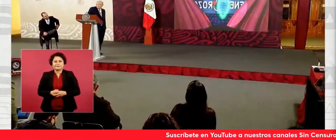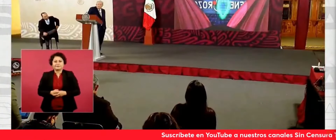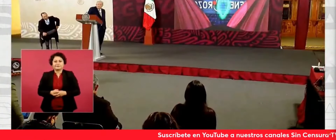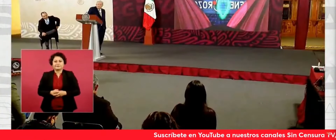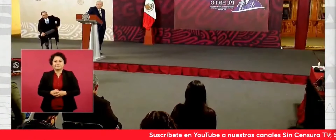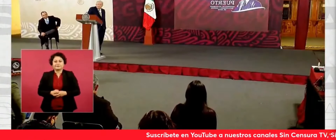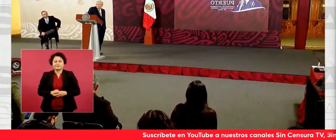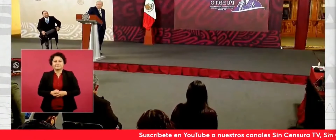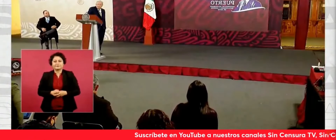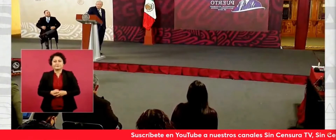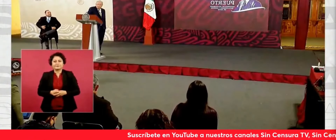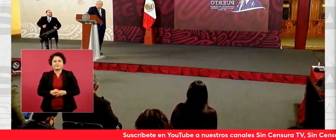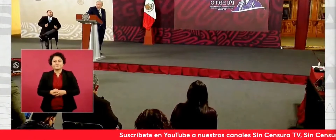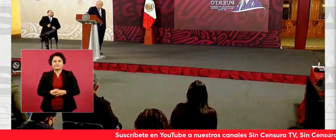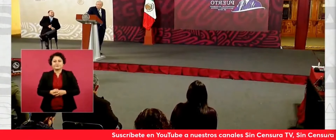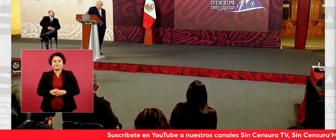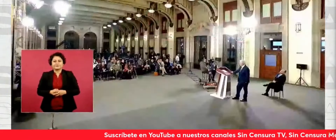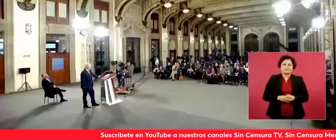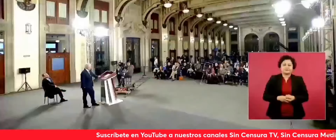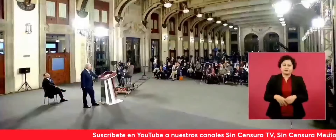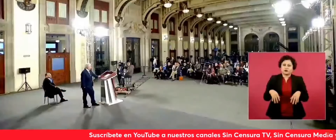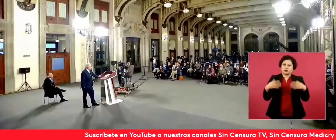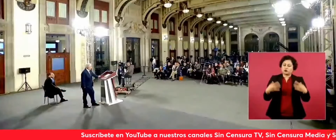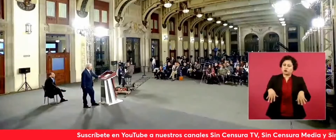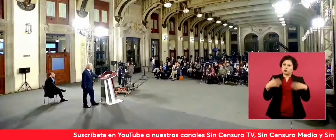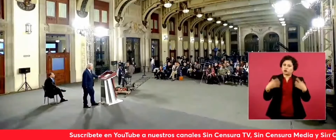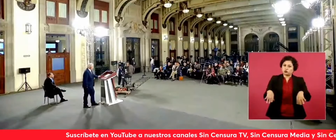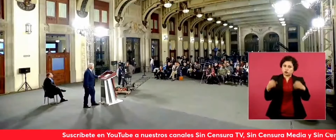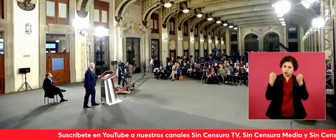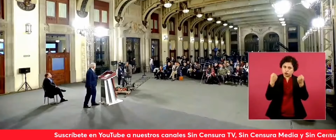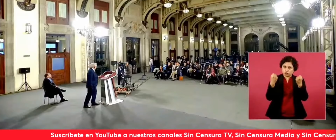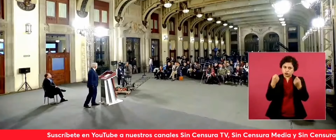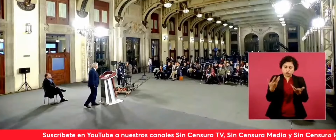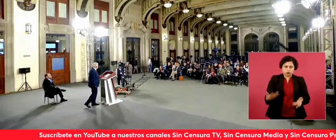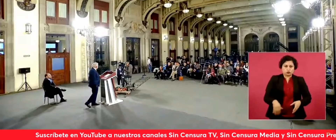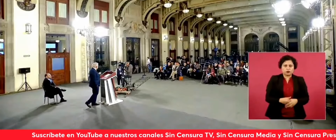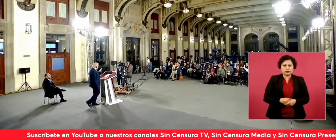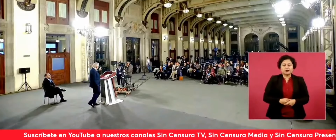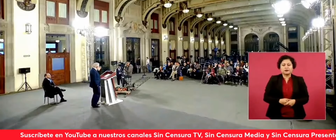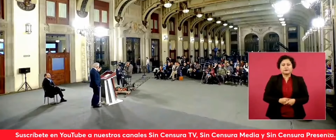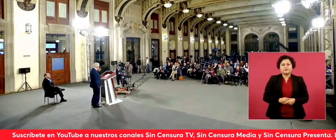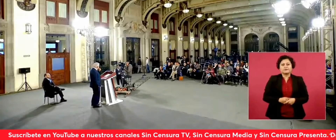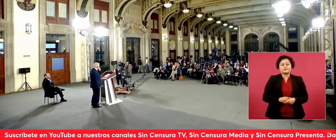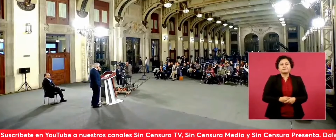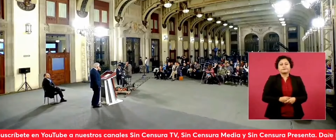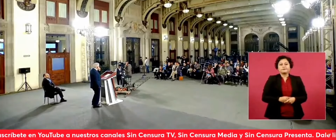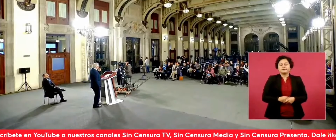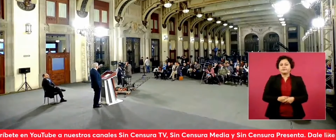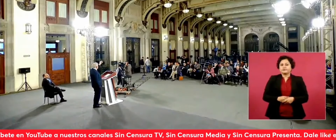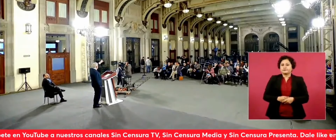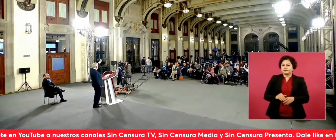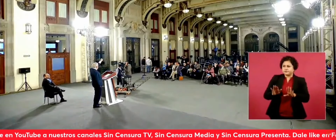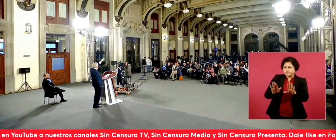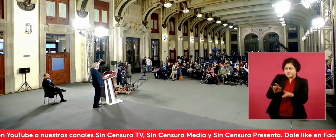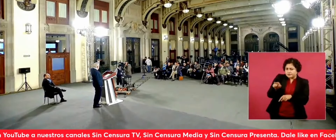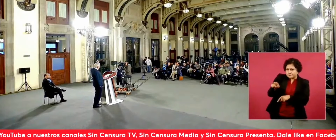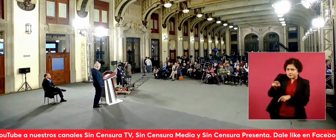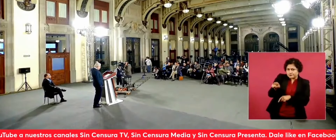Órale está durísimo Eh bueno presidente pero si me preguntaste